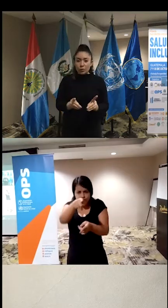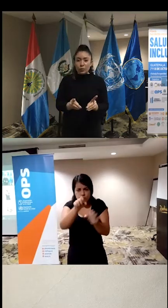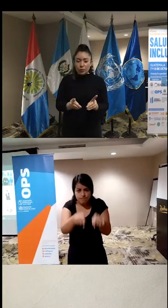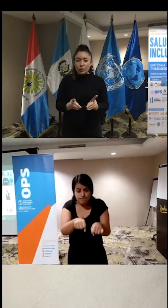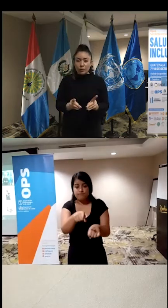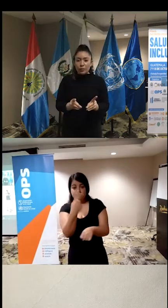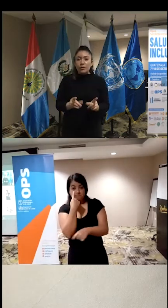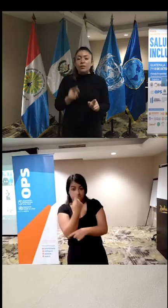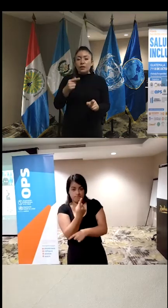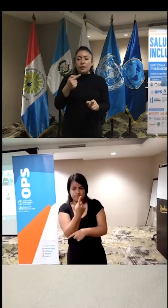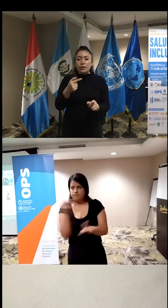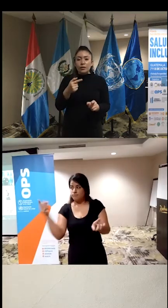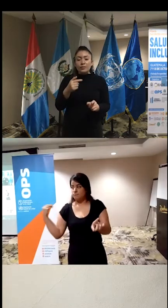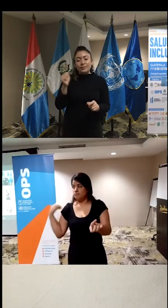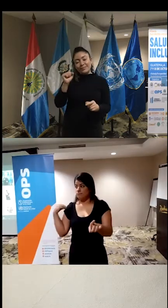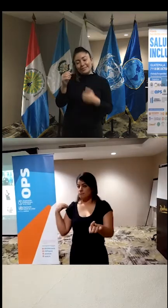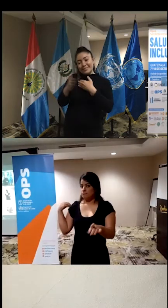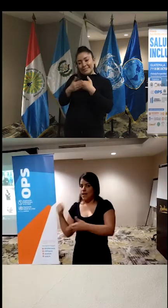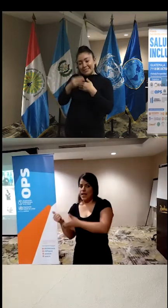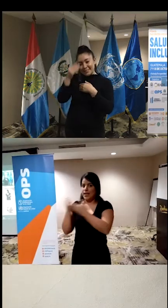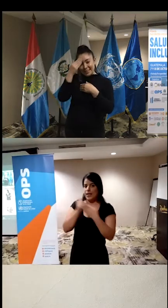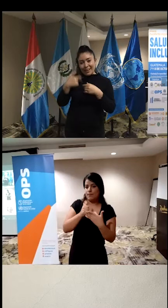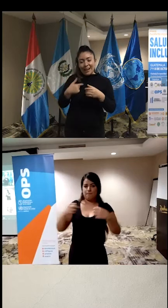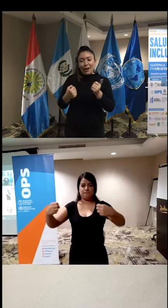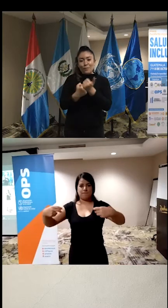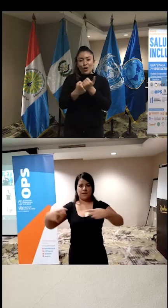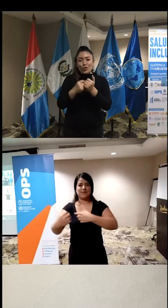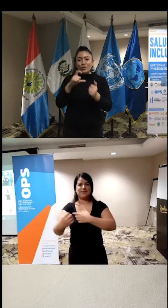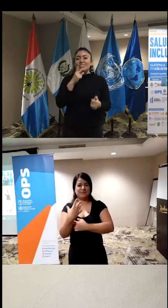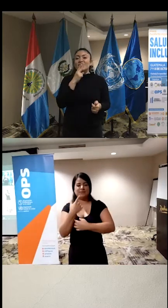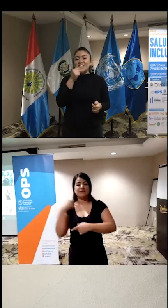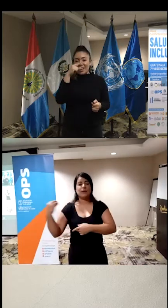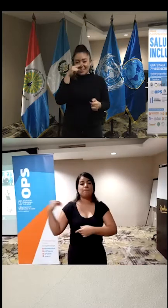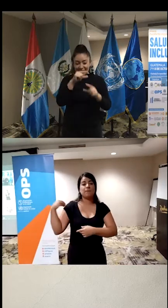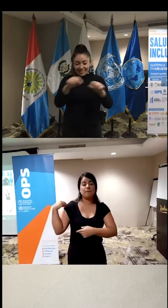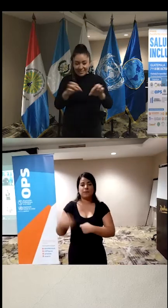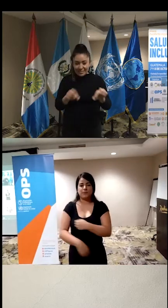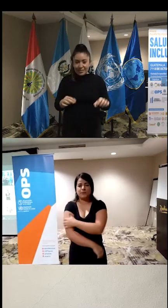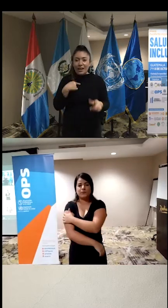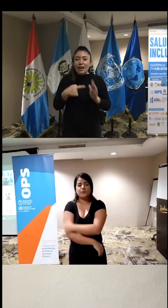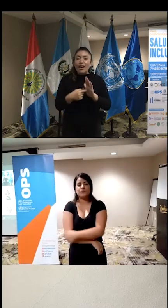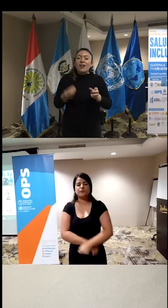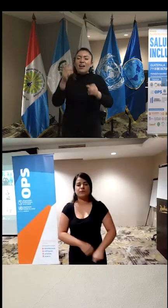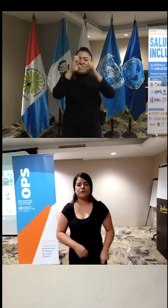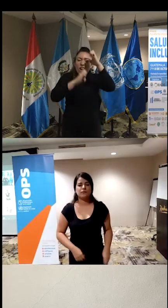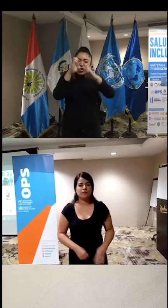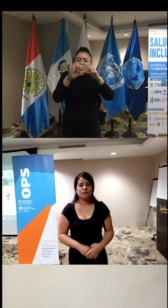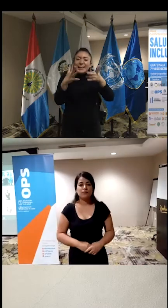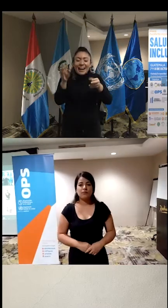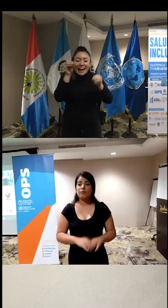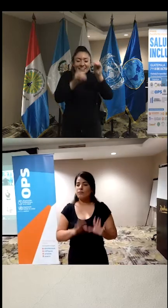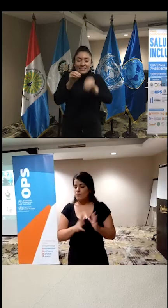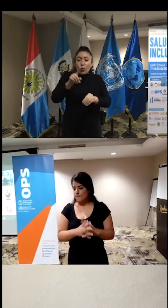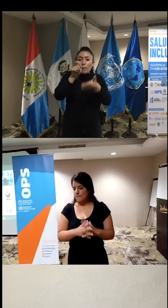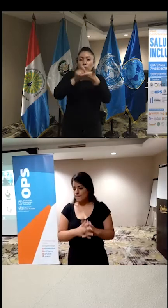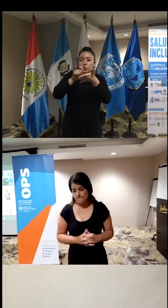Sí, muchas gracias. Acá me están ayudando en el chat y justamente la valoración es asignar una puntuación a ese